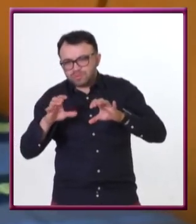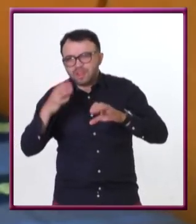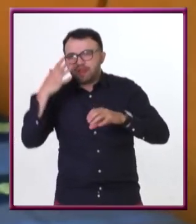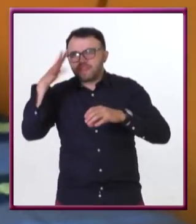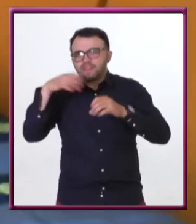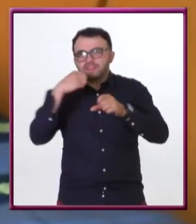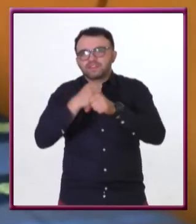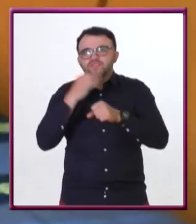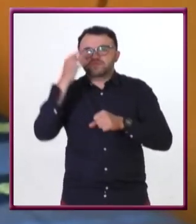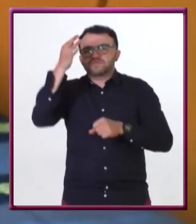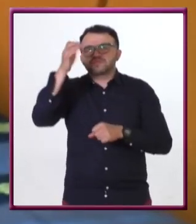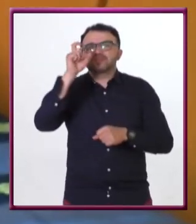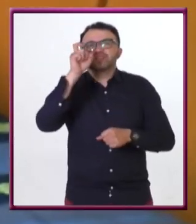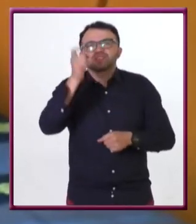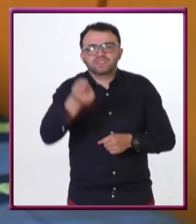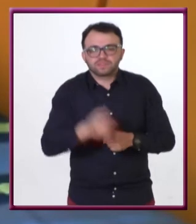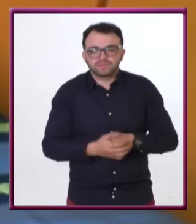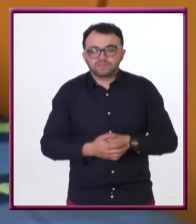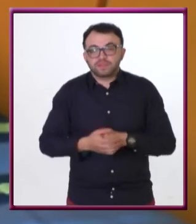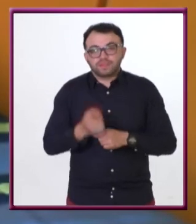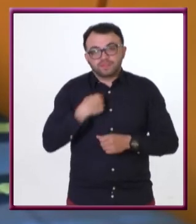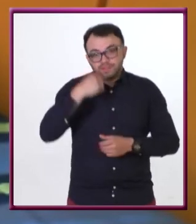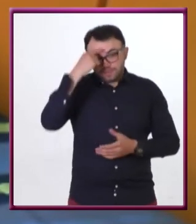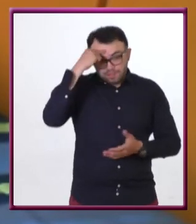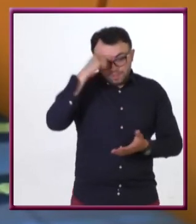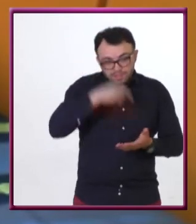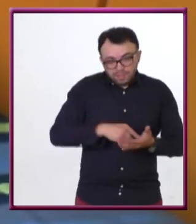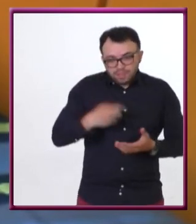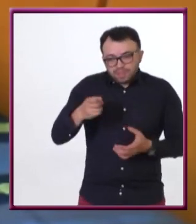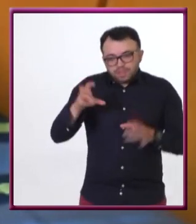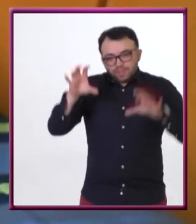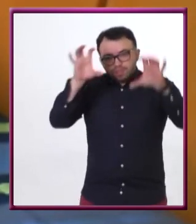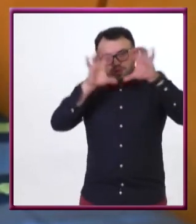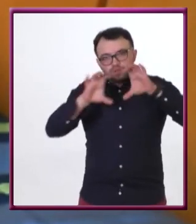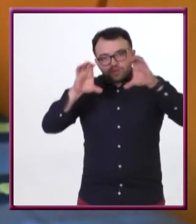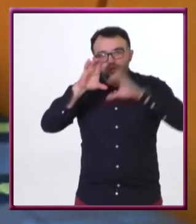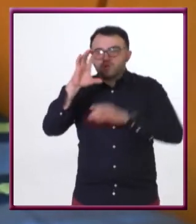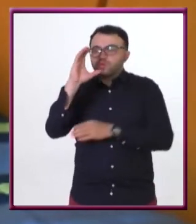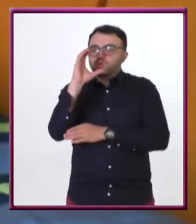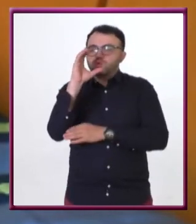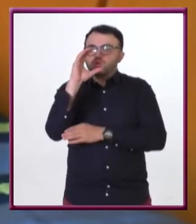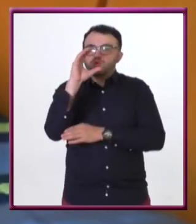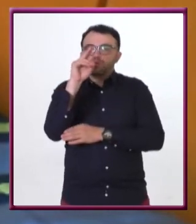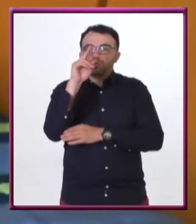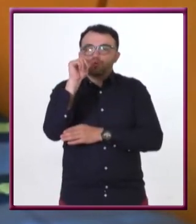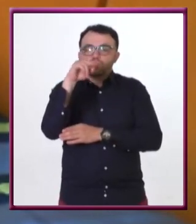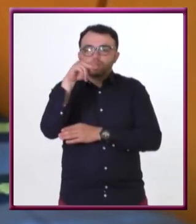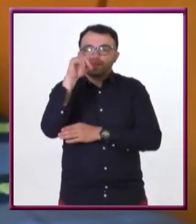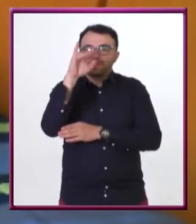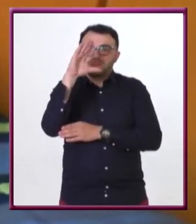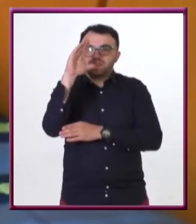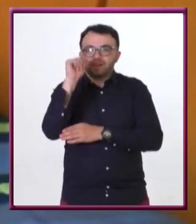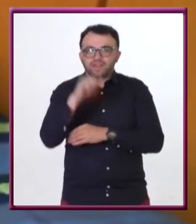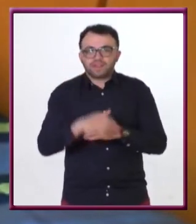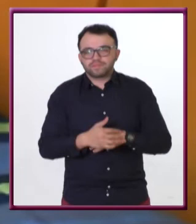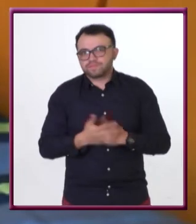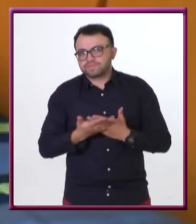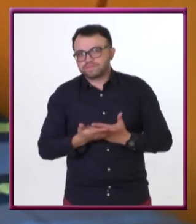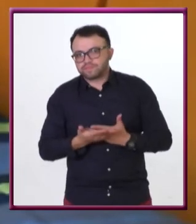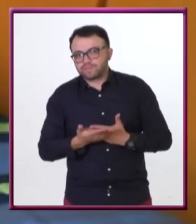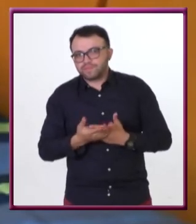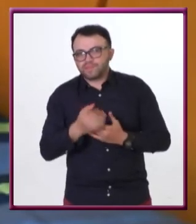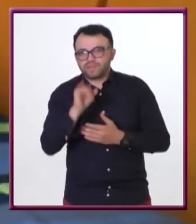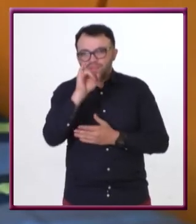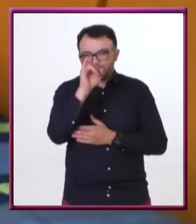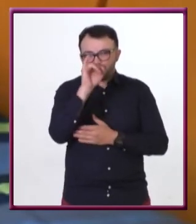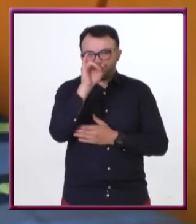ajedrez, no el ajedrez, es la computación cuántica, que prácticamente ya está con nosotros. En términos reales,